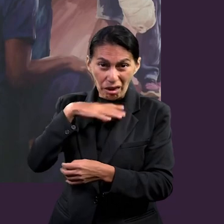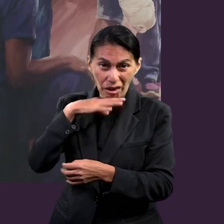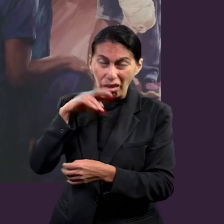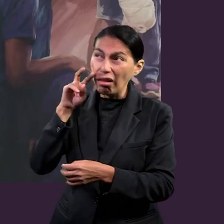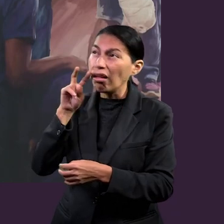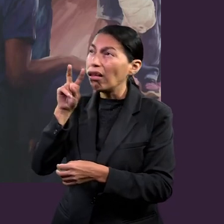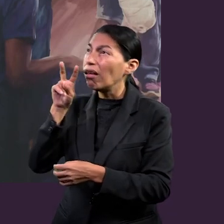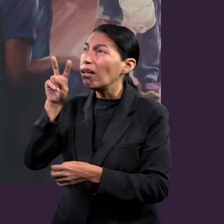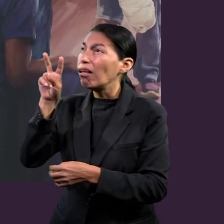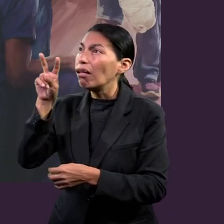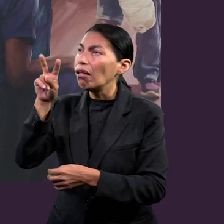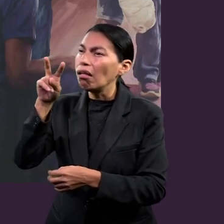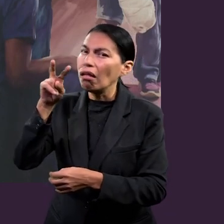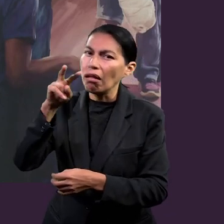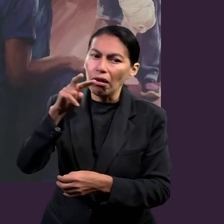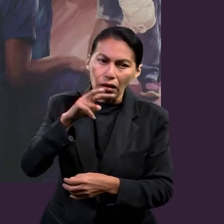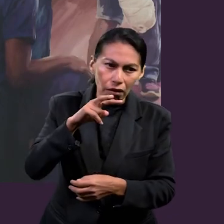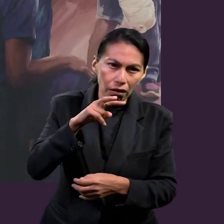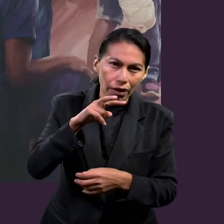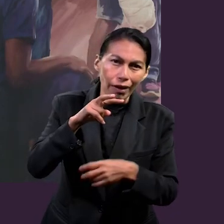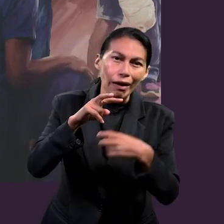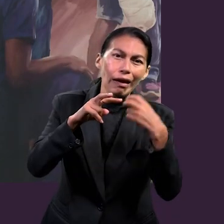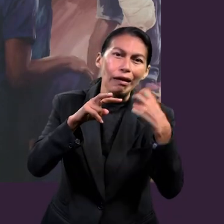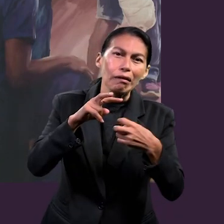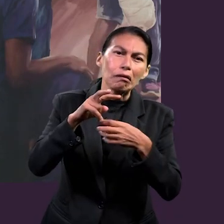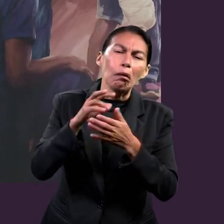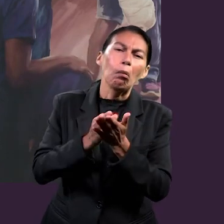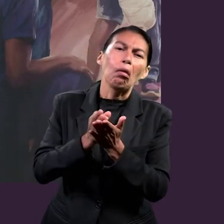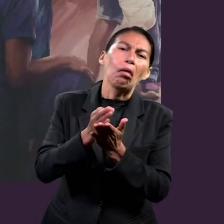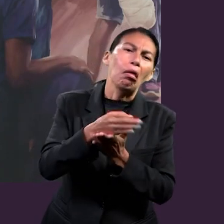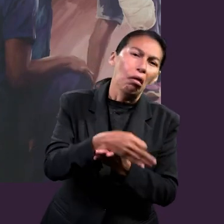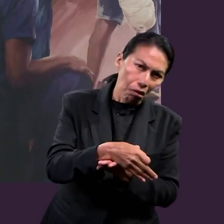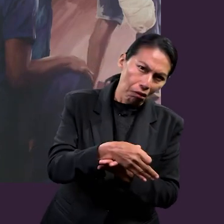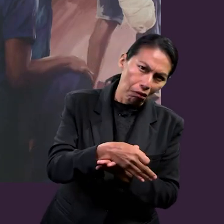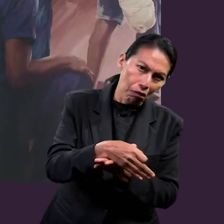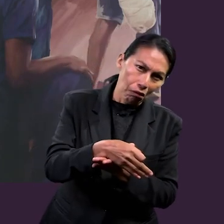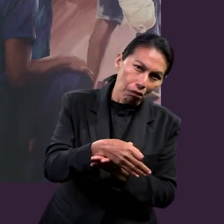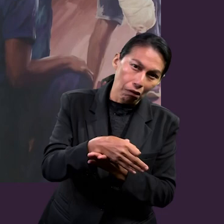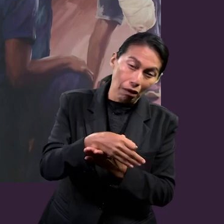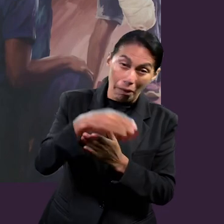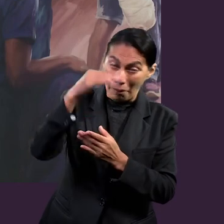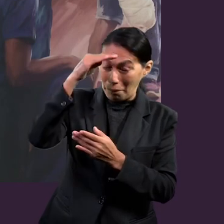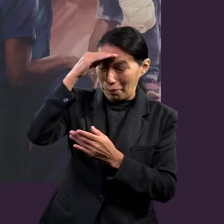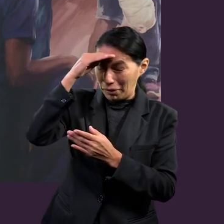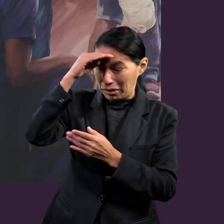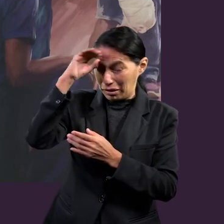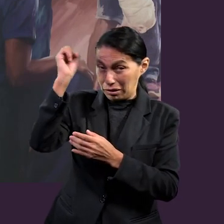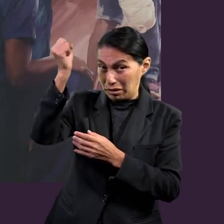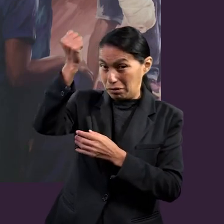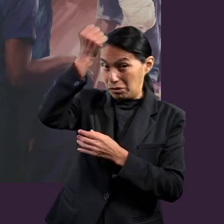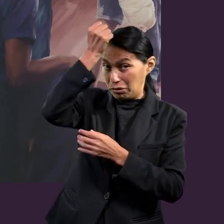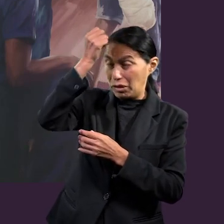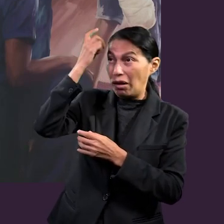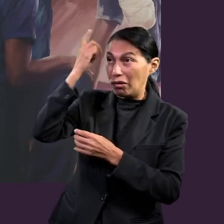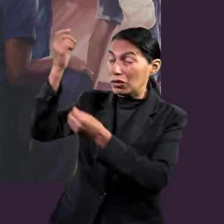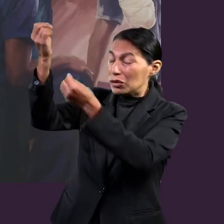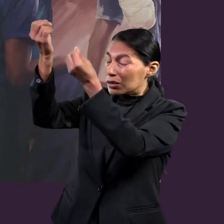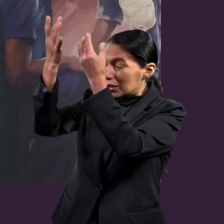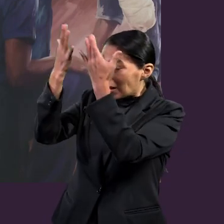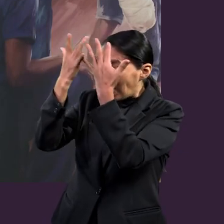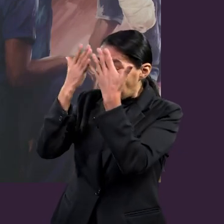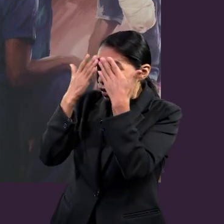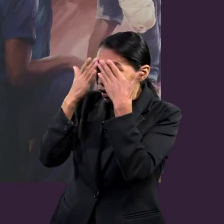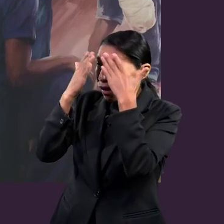podemos perder ese rumbo. Y entonces nuestra mente ya no va a tener esa sabiduría que la Biblia nos da, que